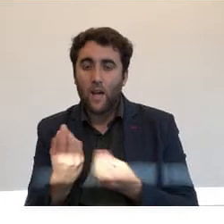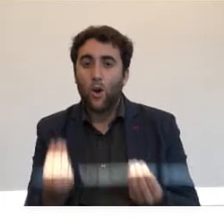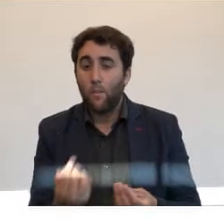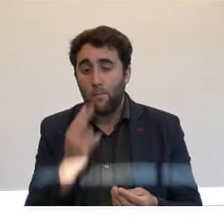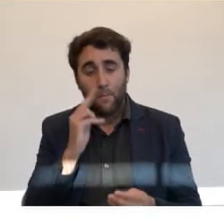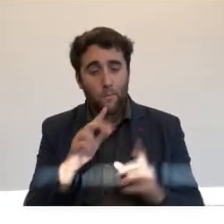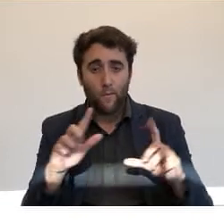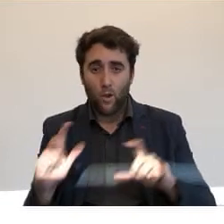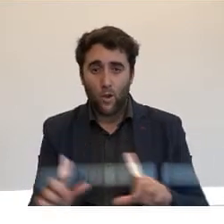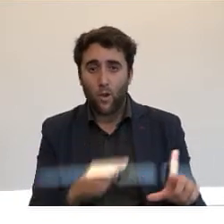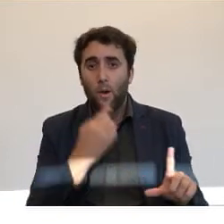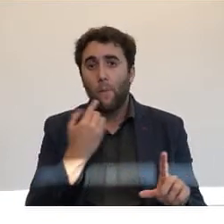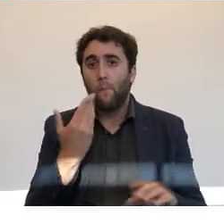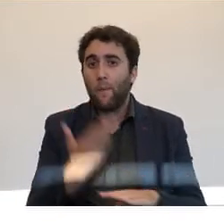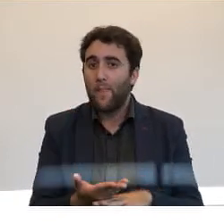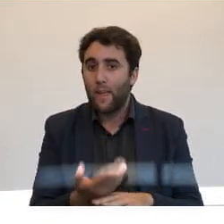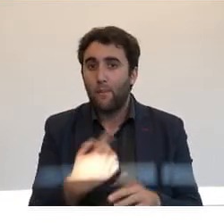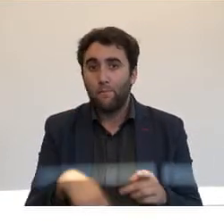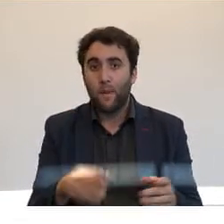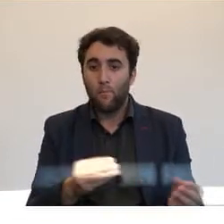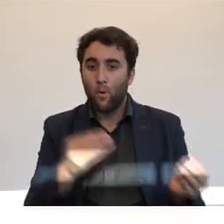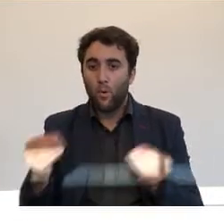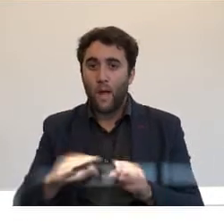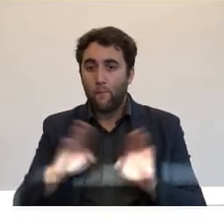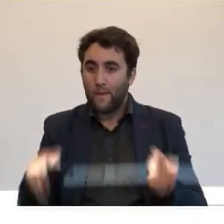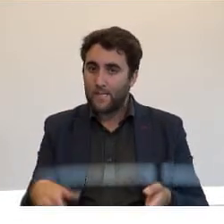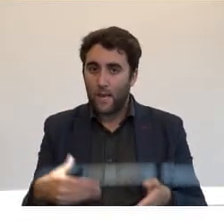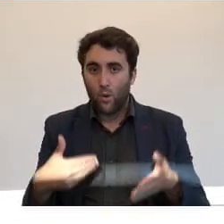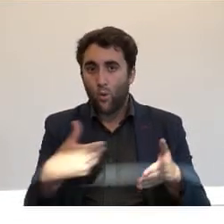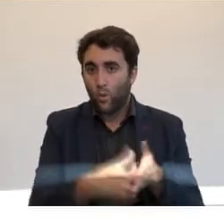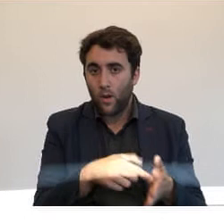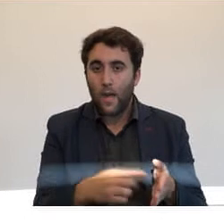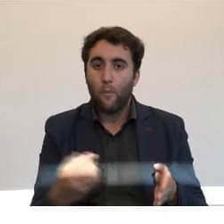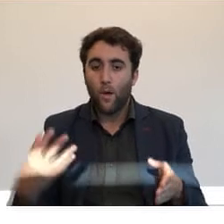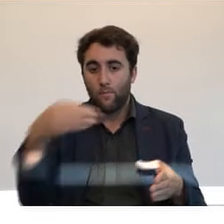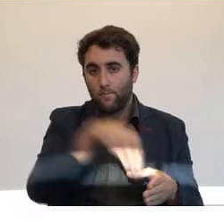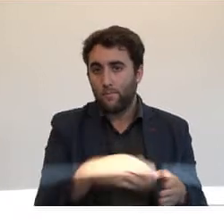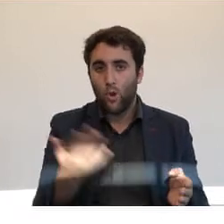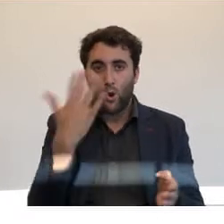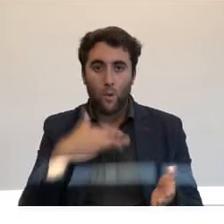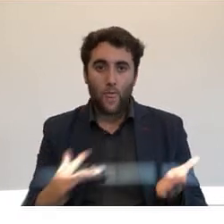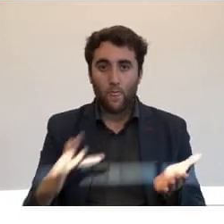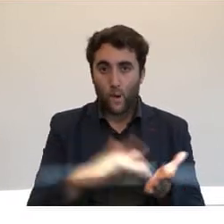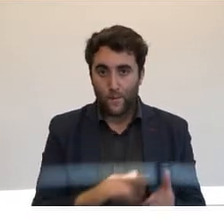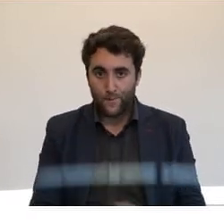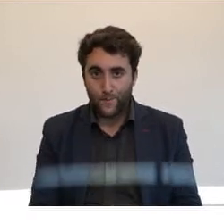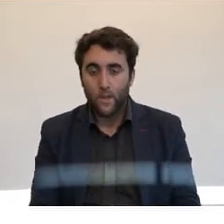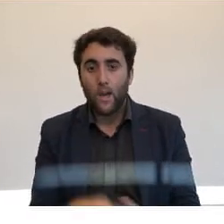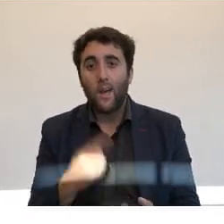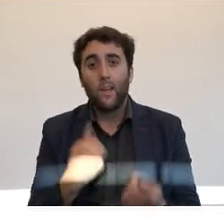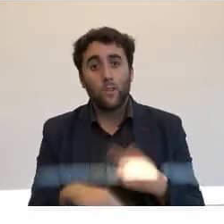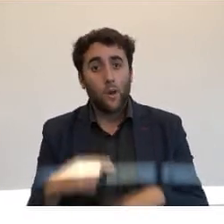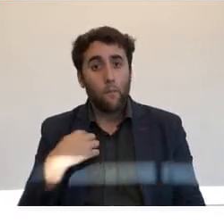vemos en pantalla, pedirles que los sitúen en una mesa anexa donde no podrán acceder a ellos. Y yo me pregunto